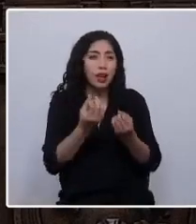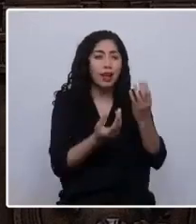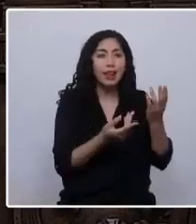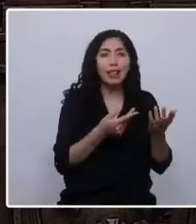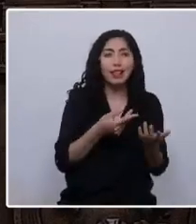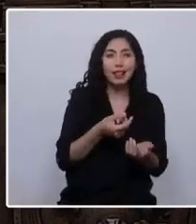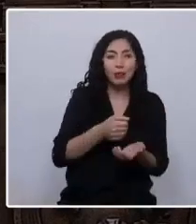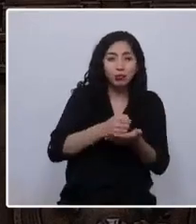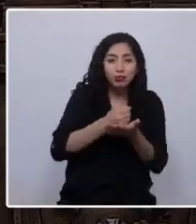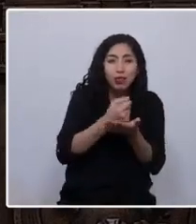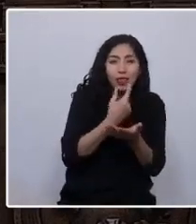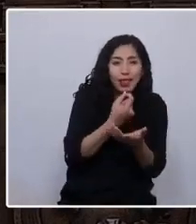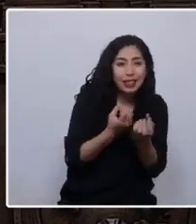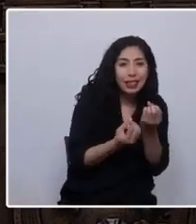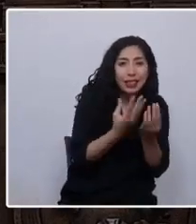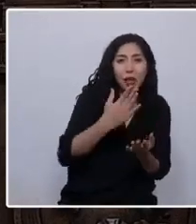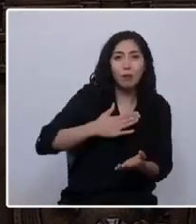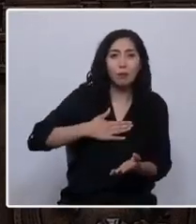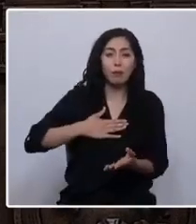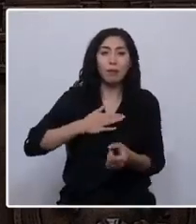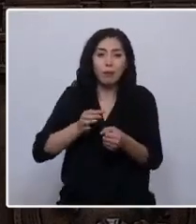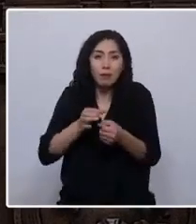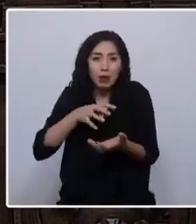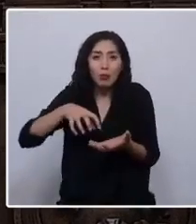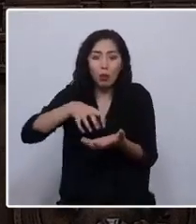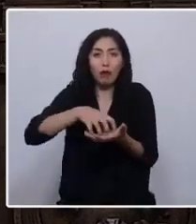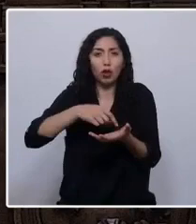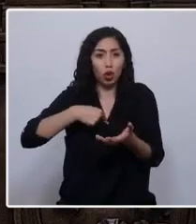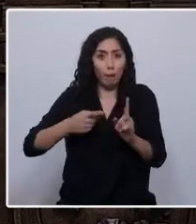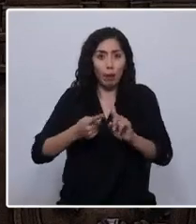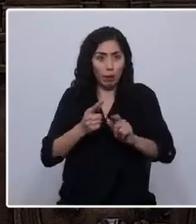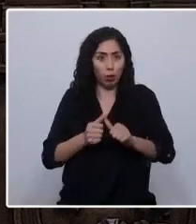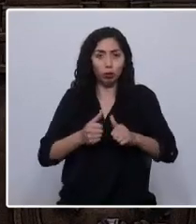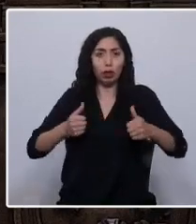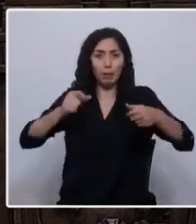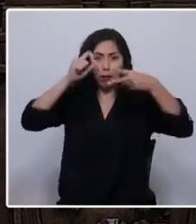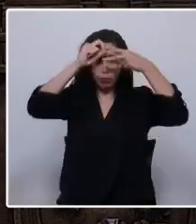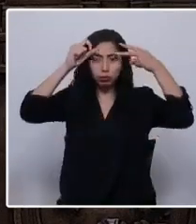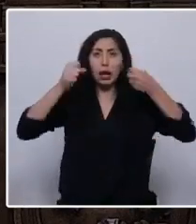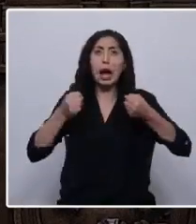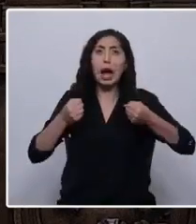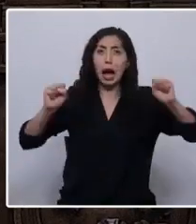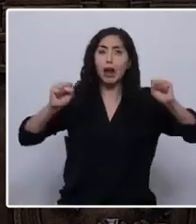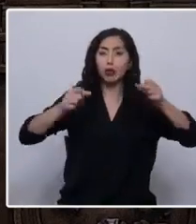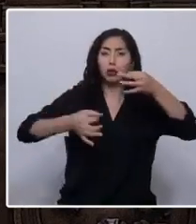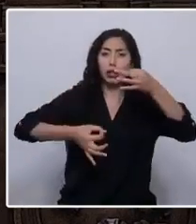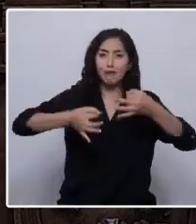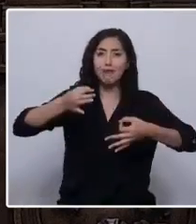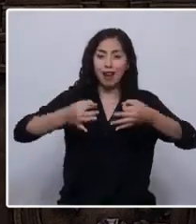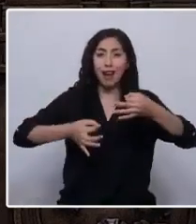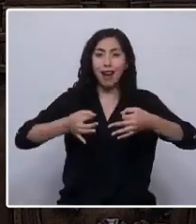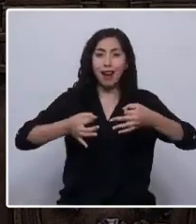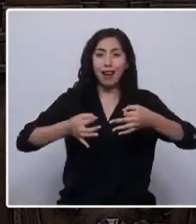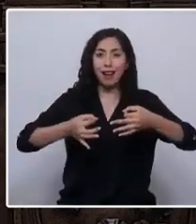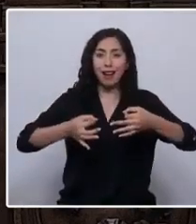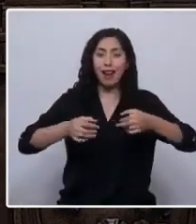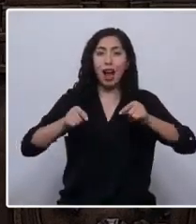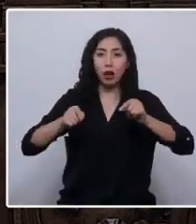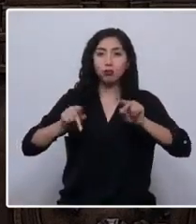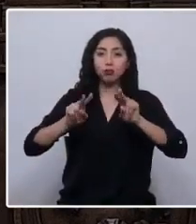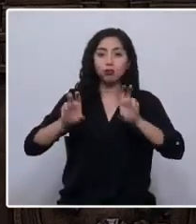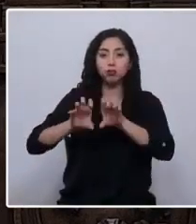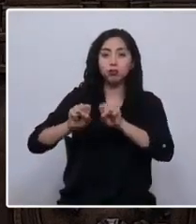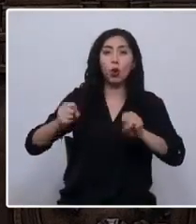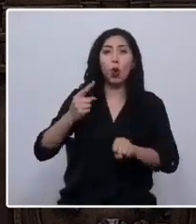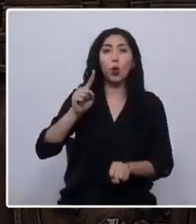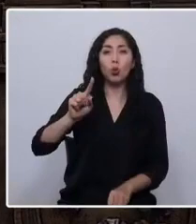Y por eso fui la primera autoridad mapuche en ganar en tribunales un caso invocado, el convenio 169 de la